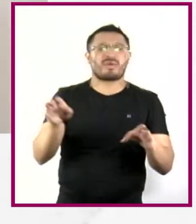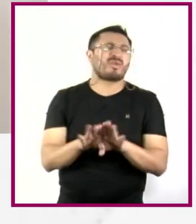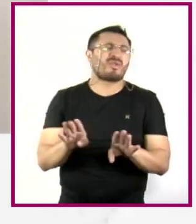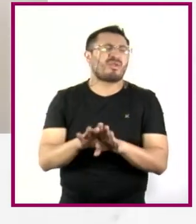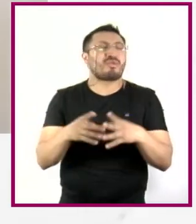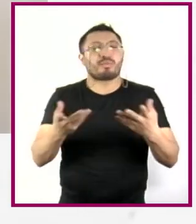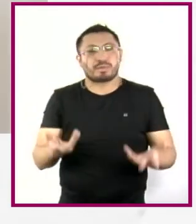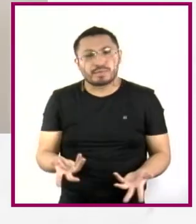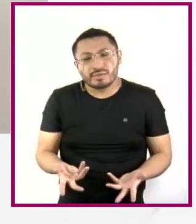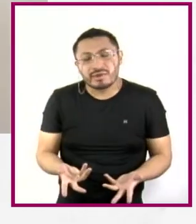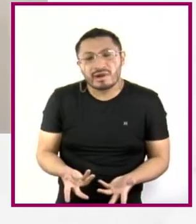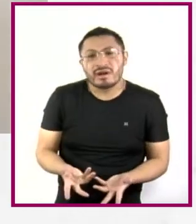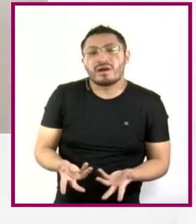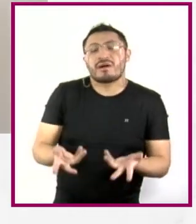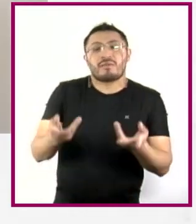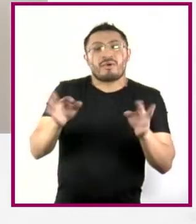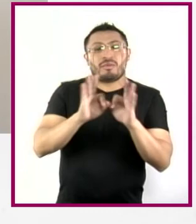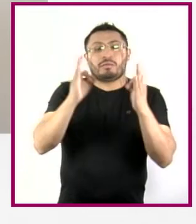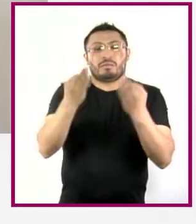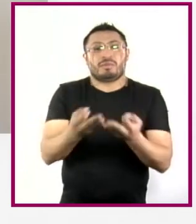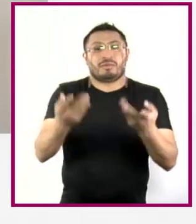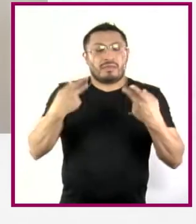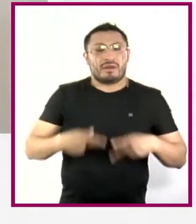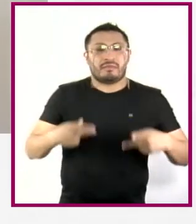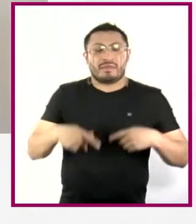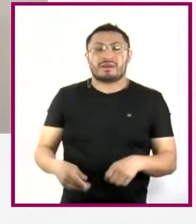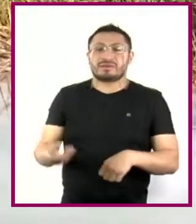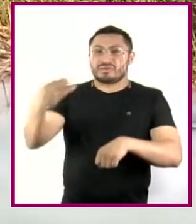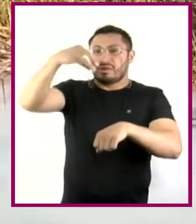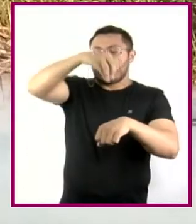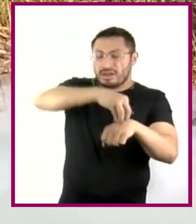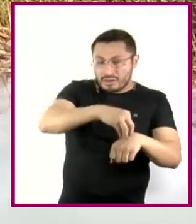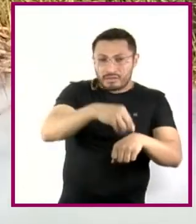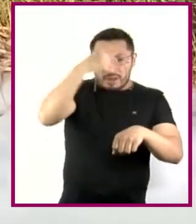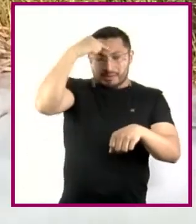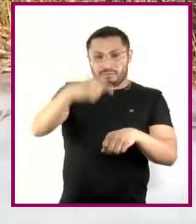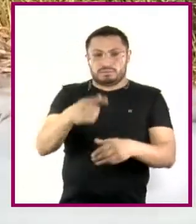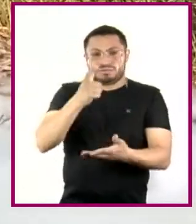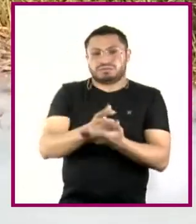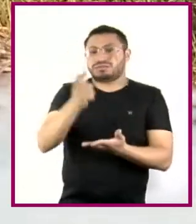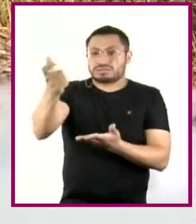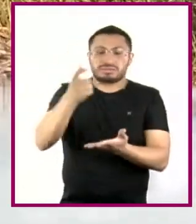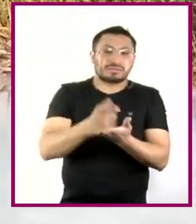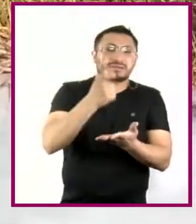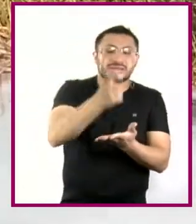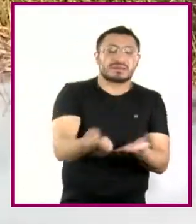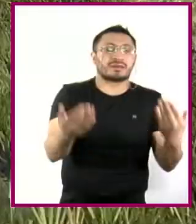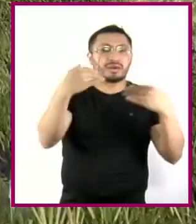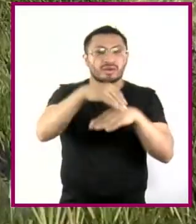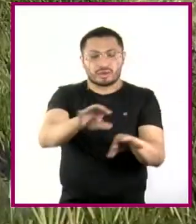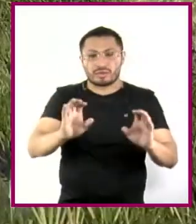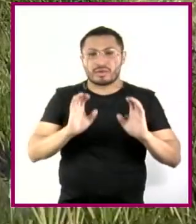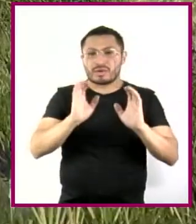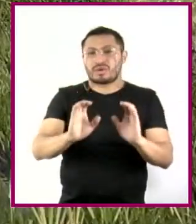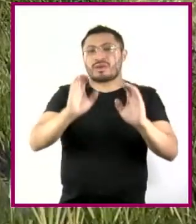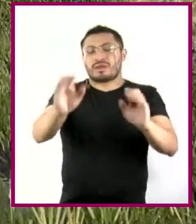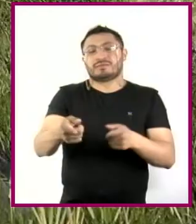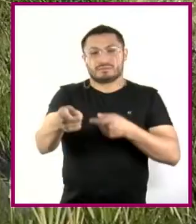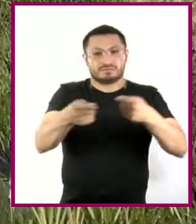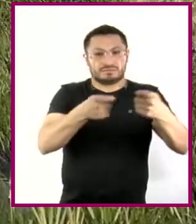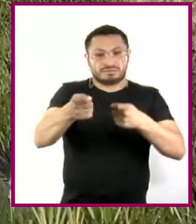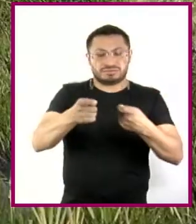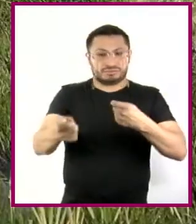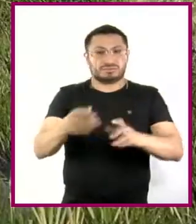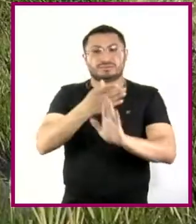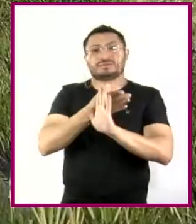asignar quién debe cubrir los costes económicos en materia de prevención y control de la contaminación.